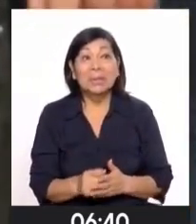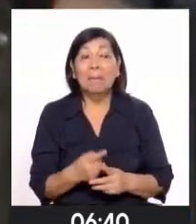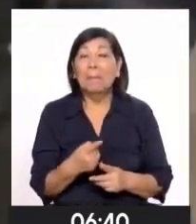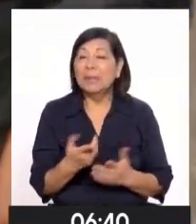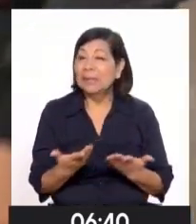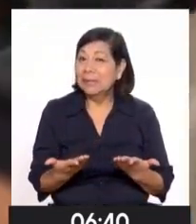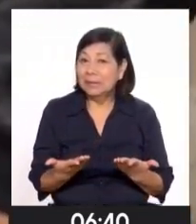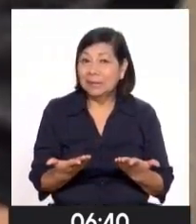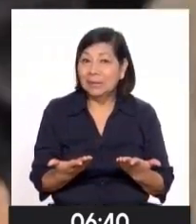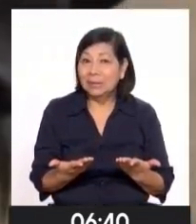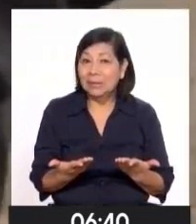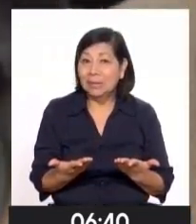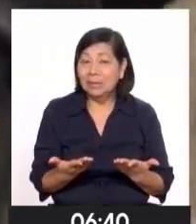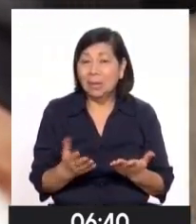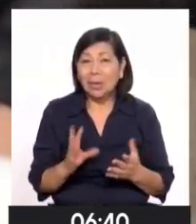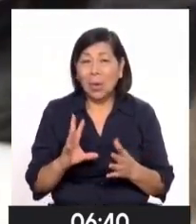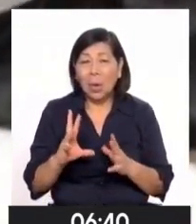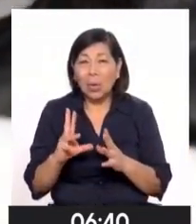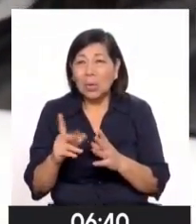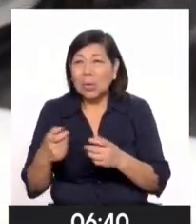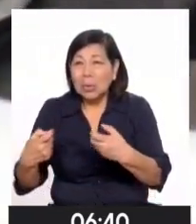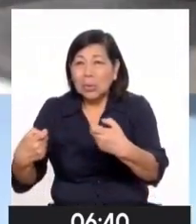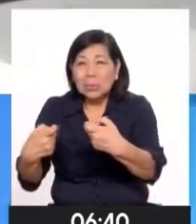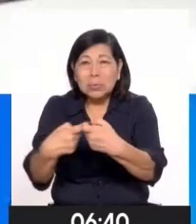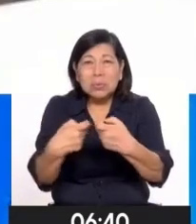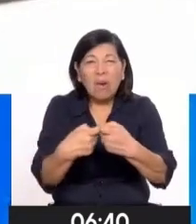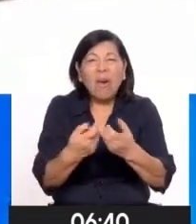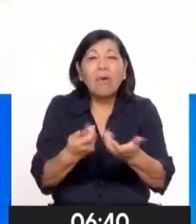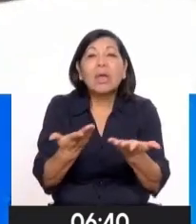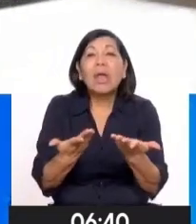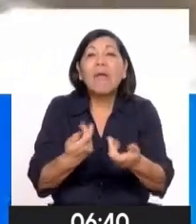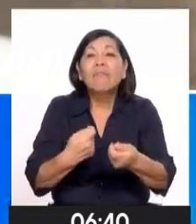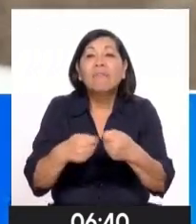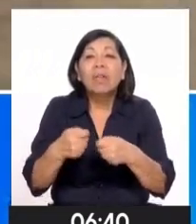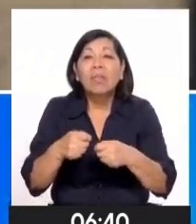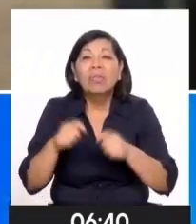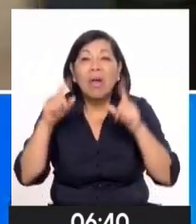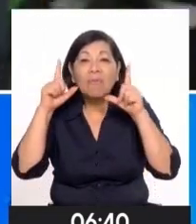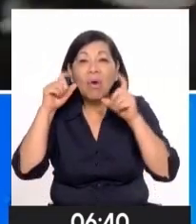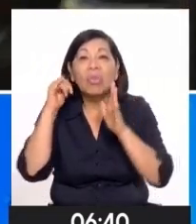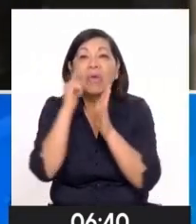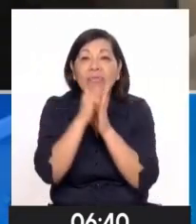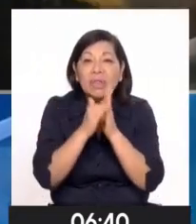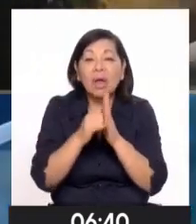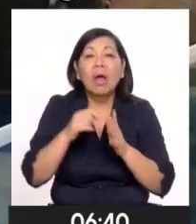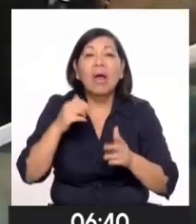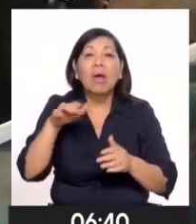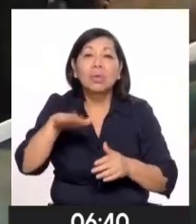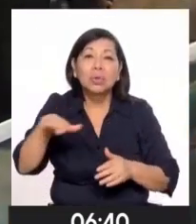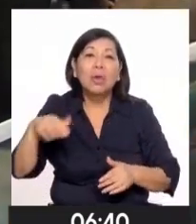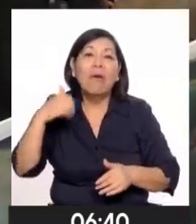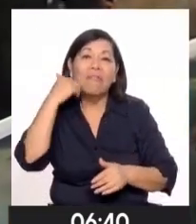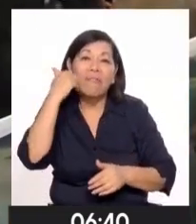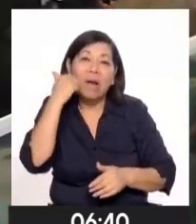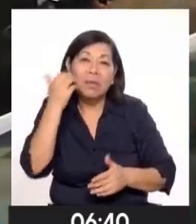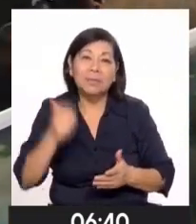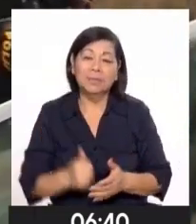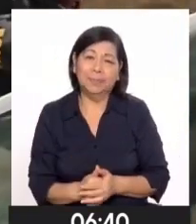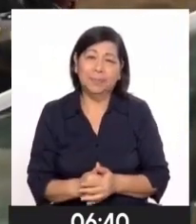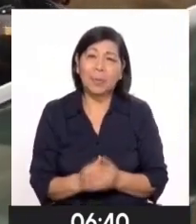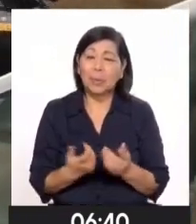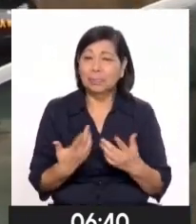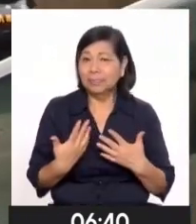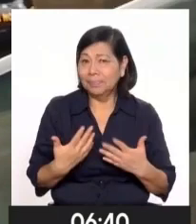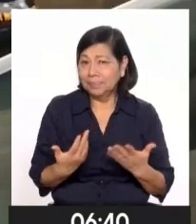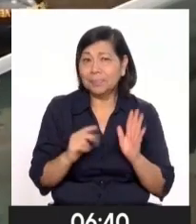finalidad de desbaratar esta red contra la pornografía infantil. Vamos a volver con más detalles seguramente más adelante cuando